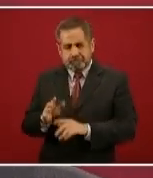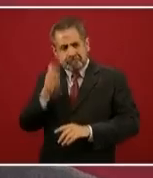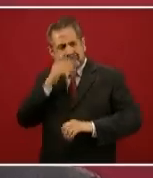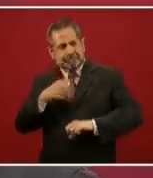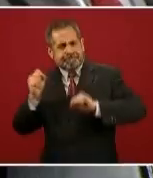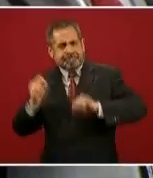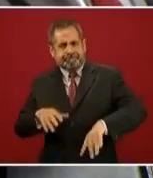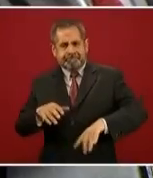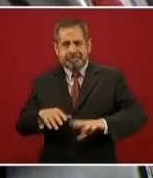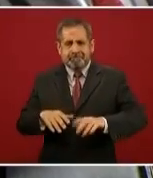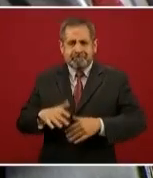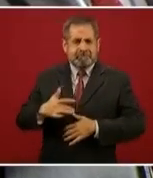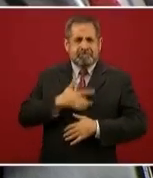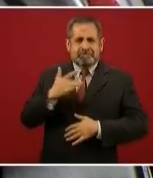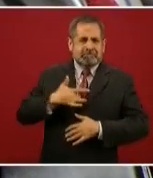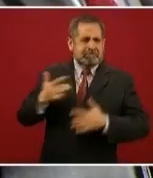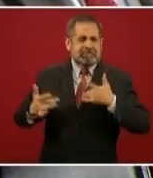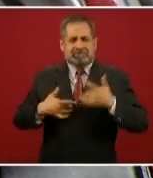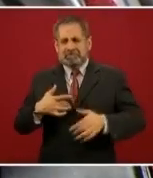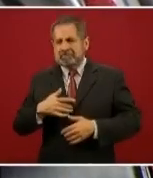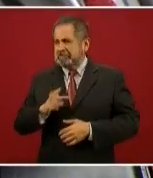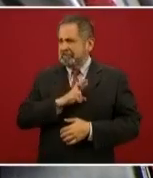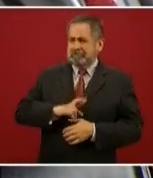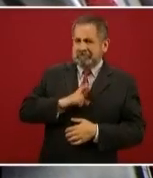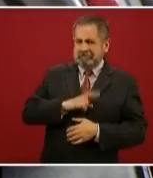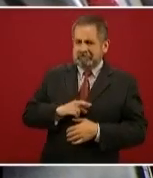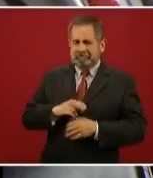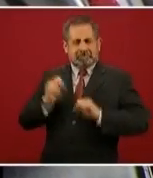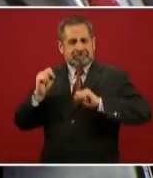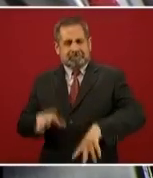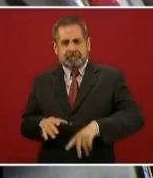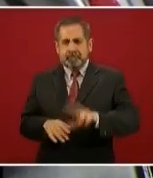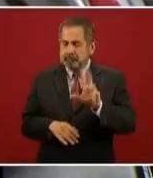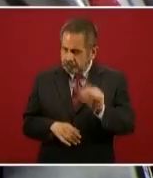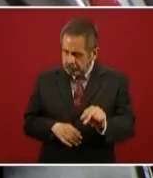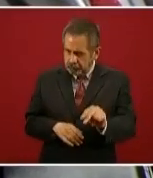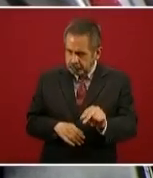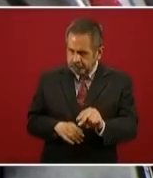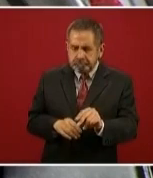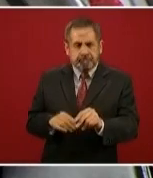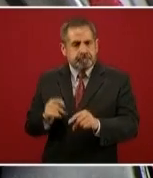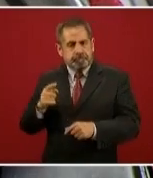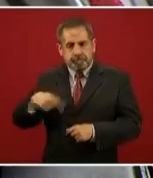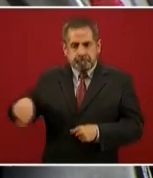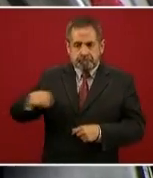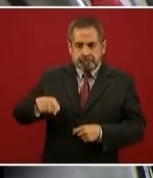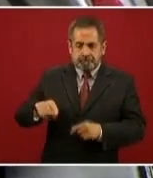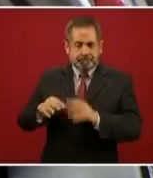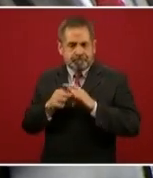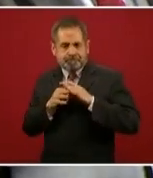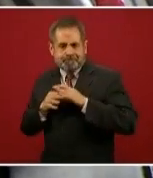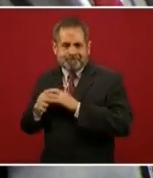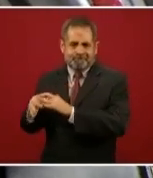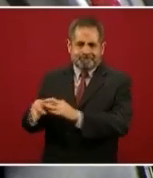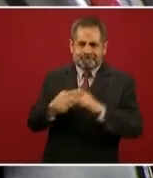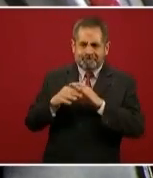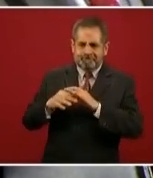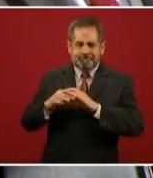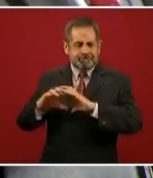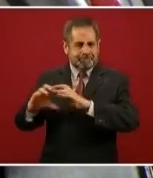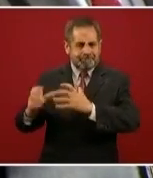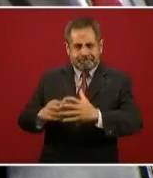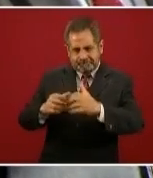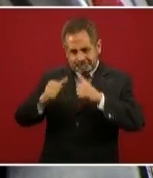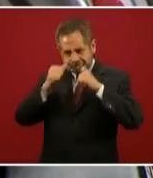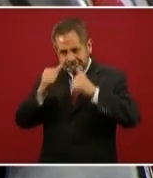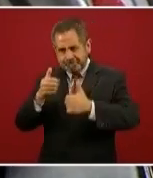distanciamiento emocional y distanciamiento de comunicación. Todo el Sistema Nacional de Salud tiene que estar presto y